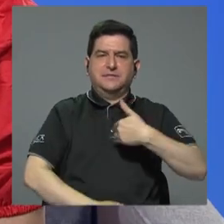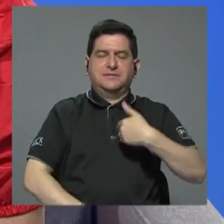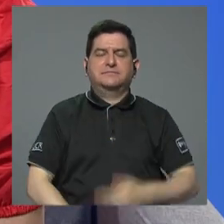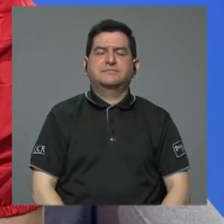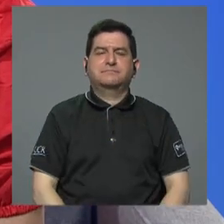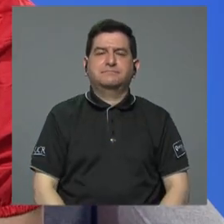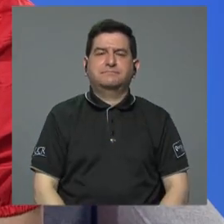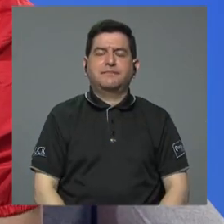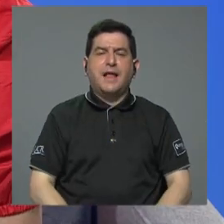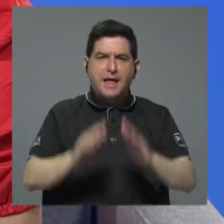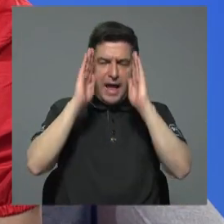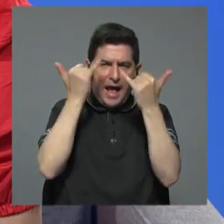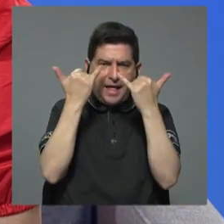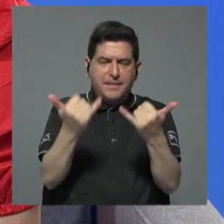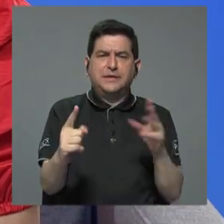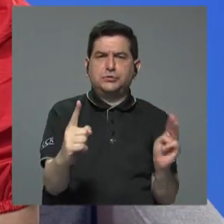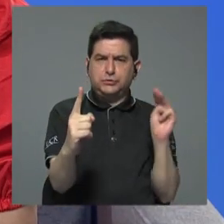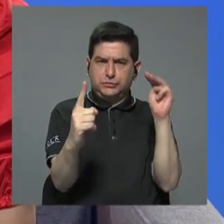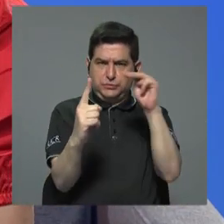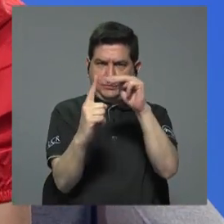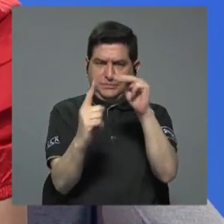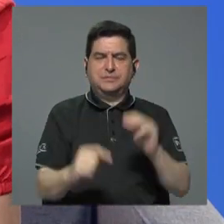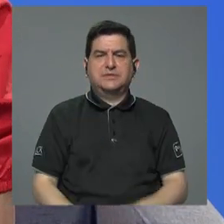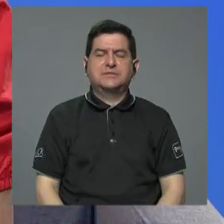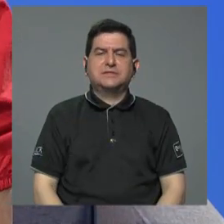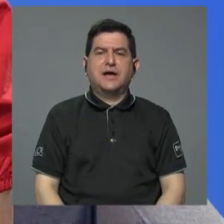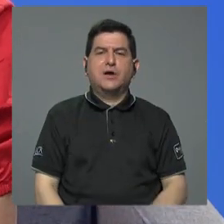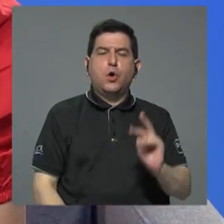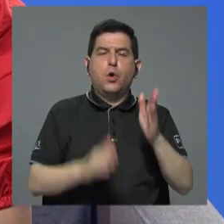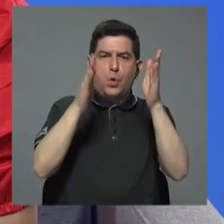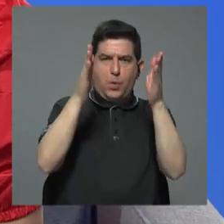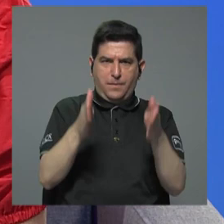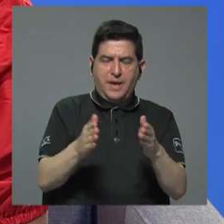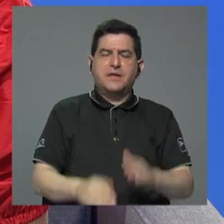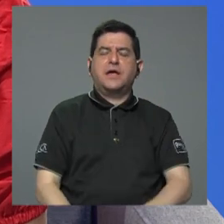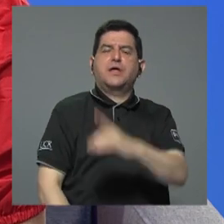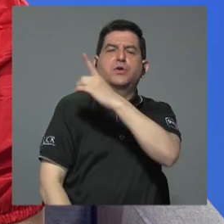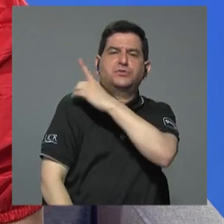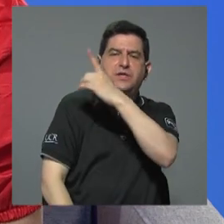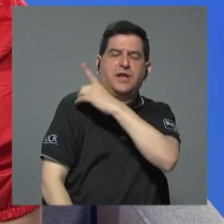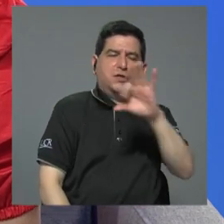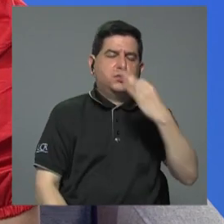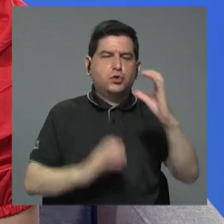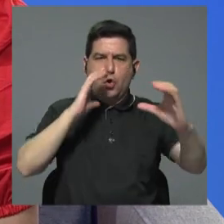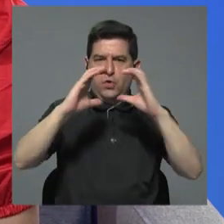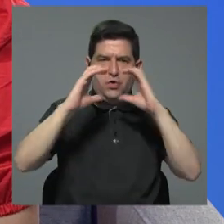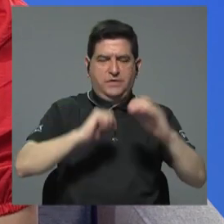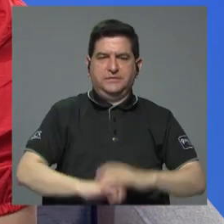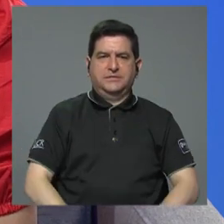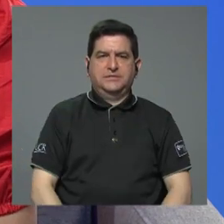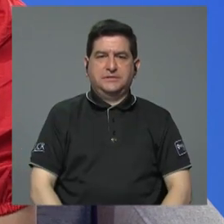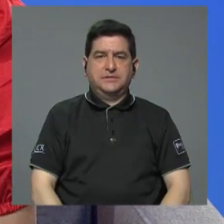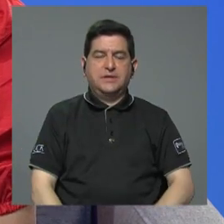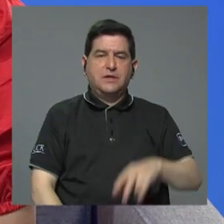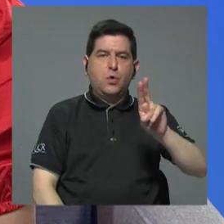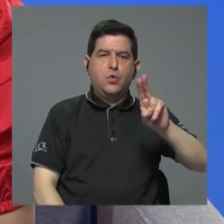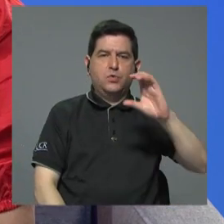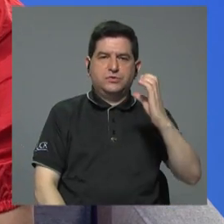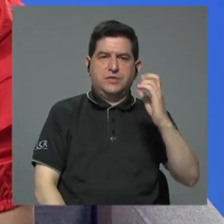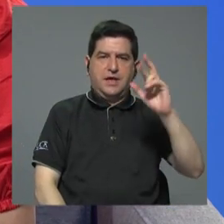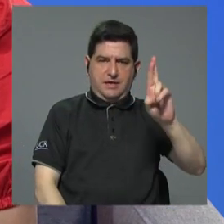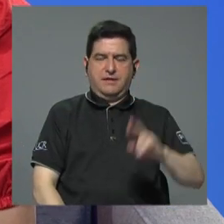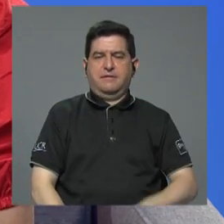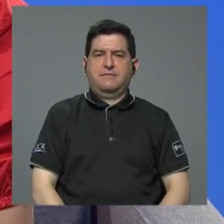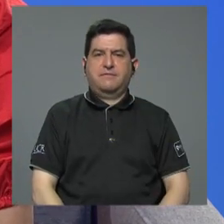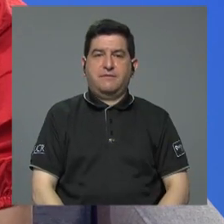Así que vamos a escuchar el mensaje de nuestros colegas, directores de los medios de comunicación de la Universidad de Costa